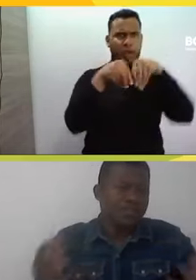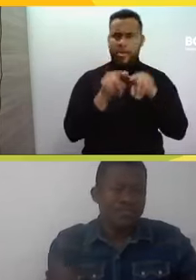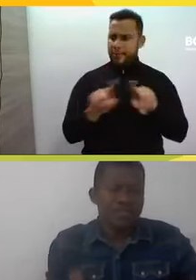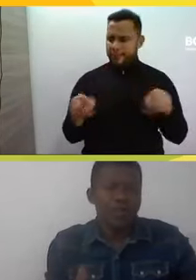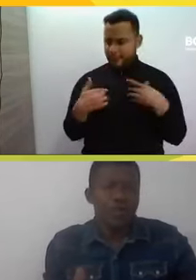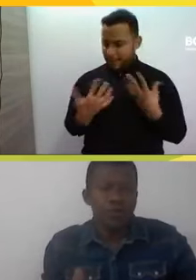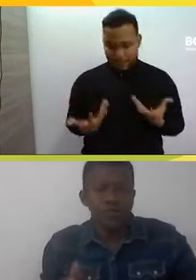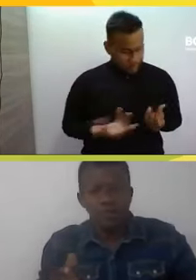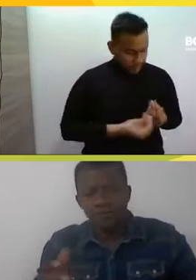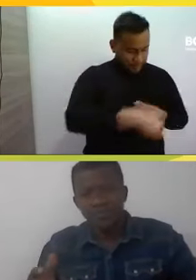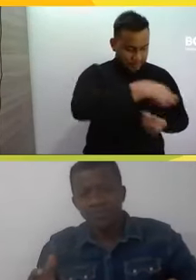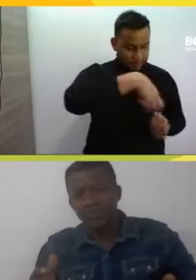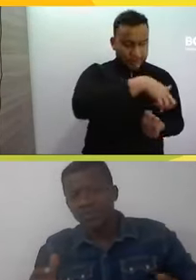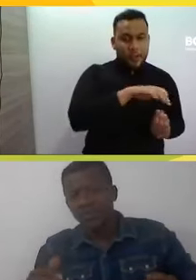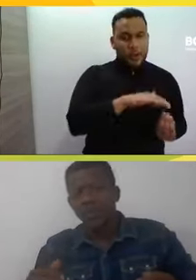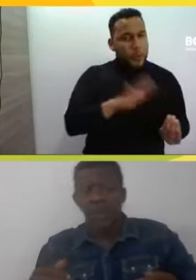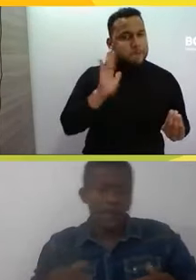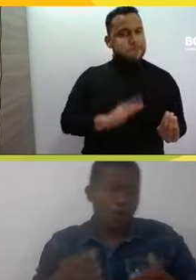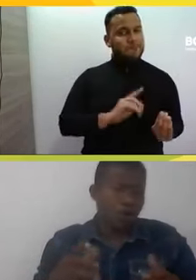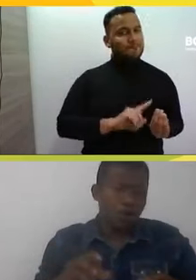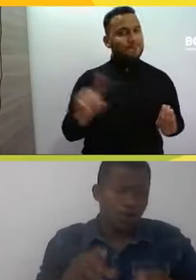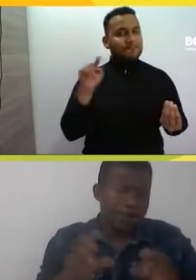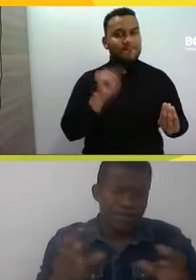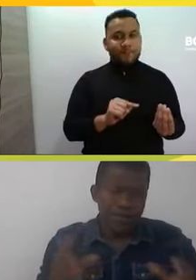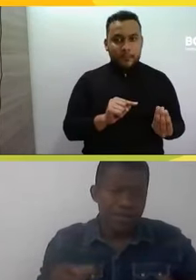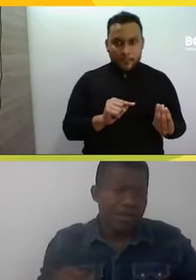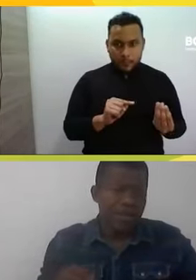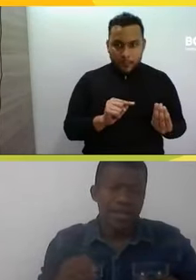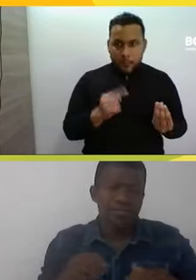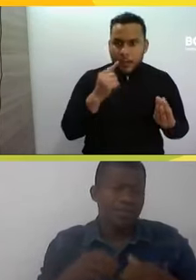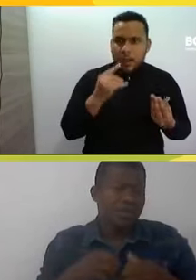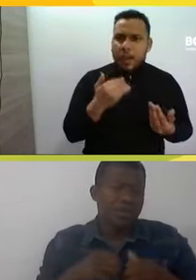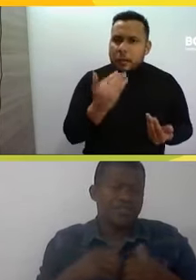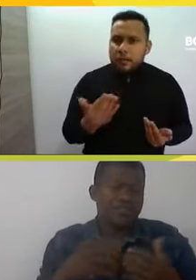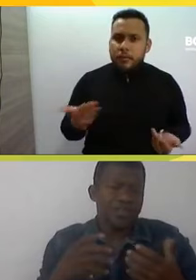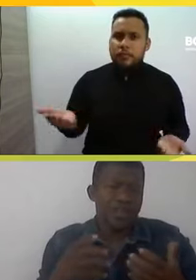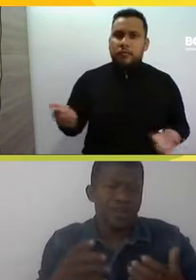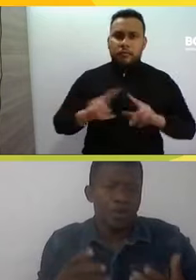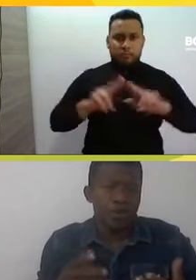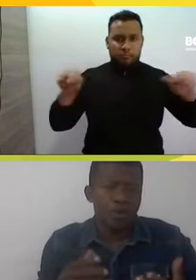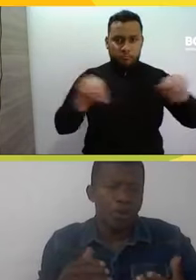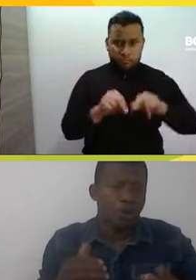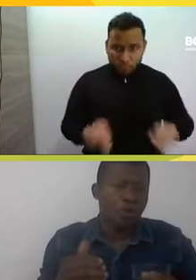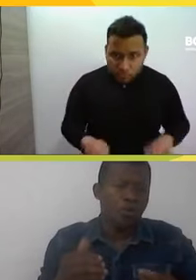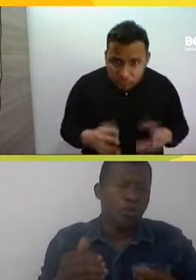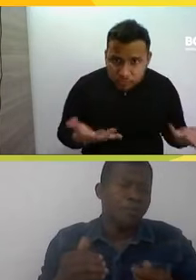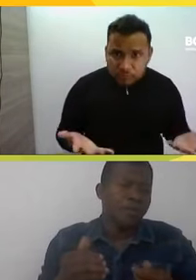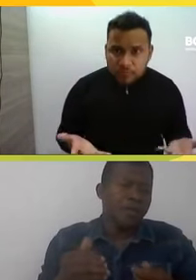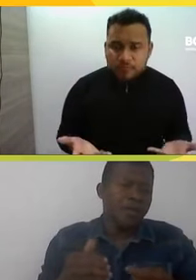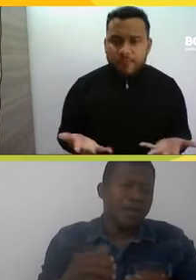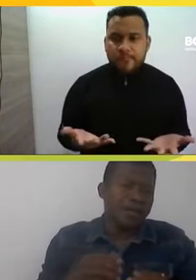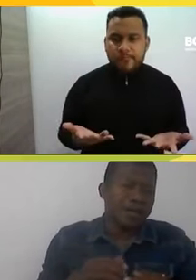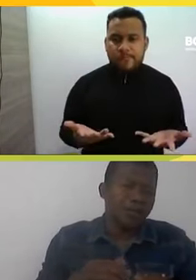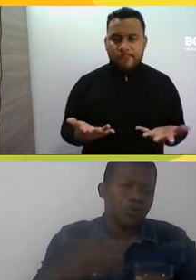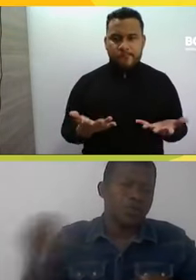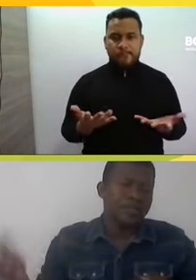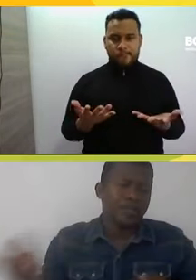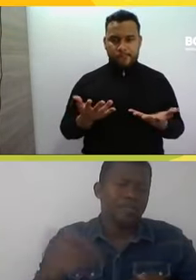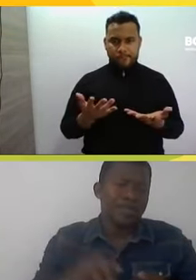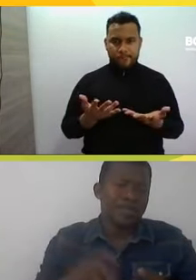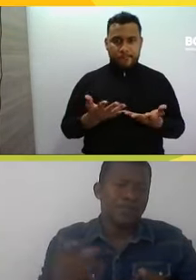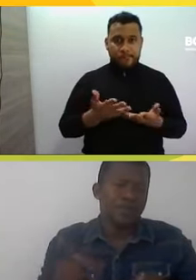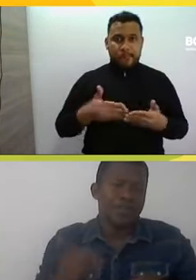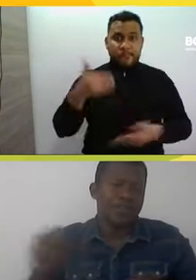porque existe hoy algo como la internet, existe algo como las